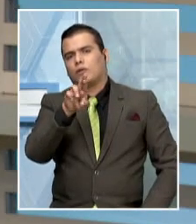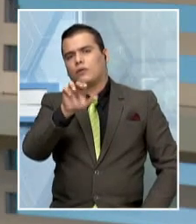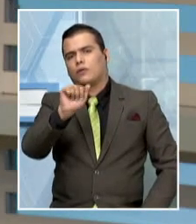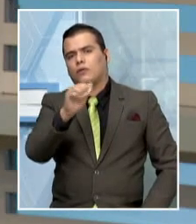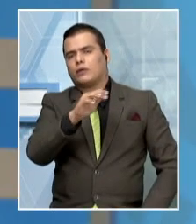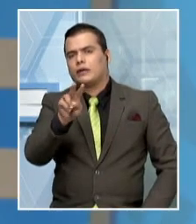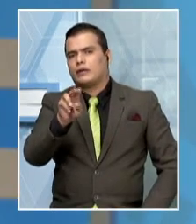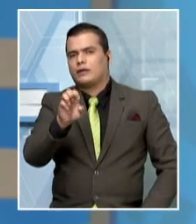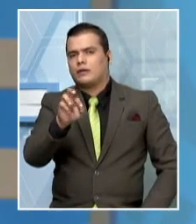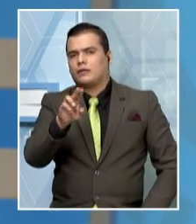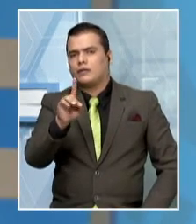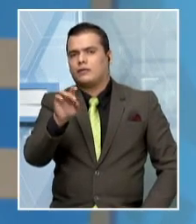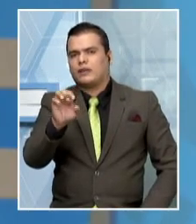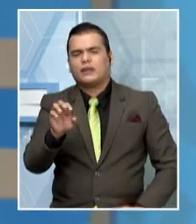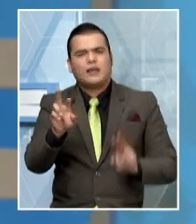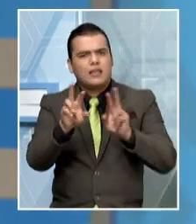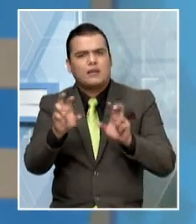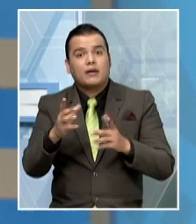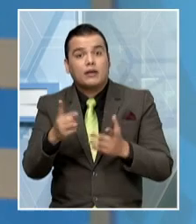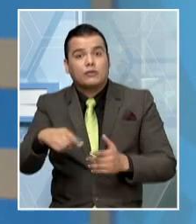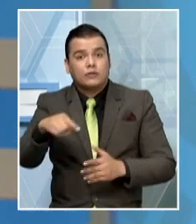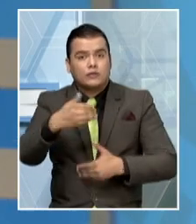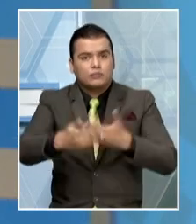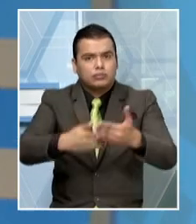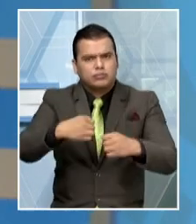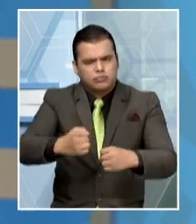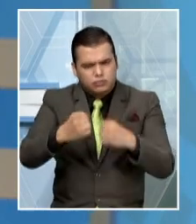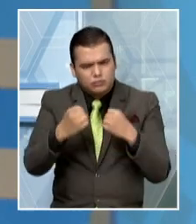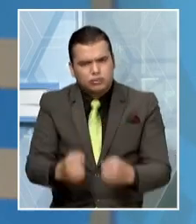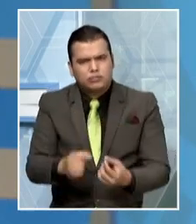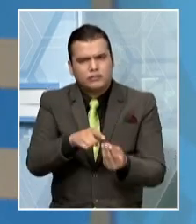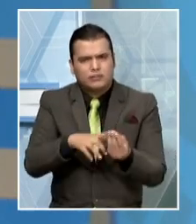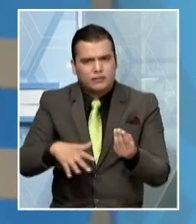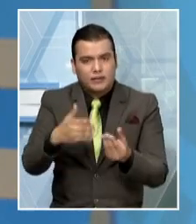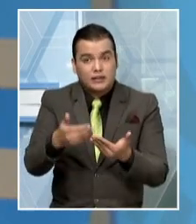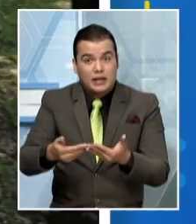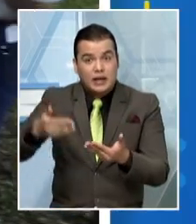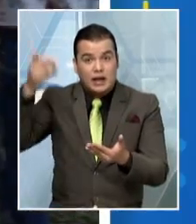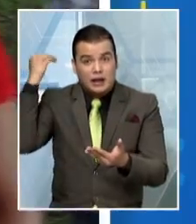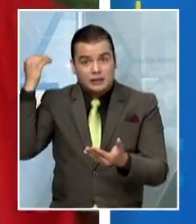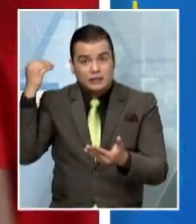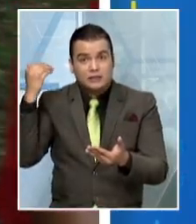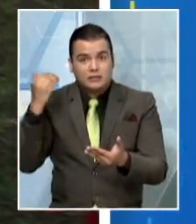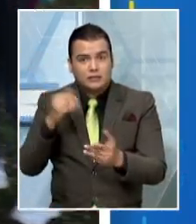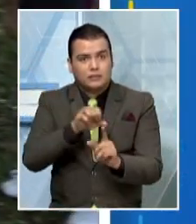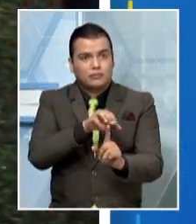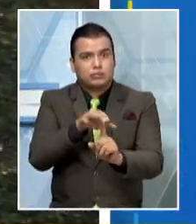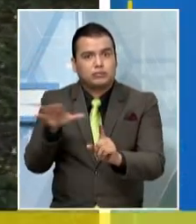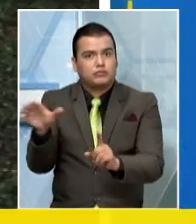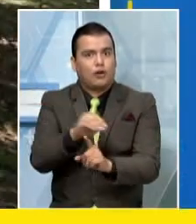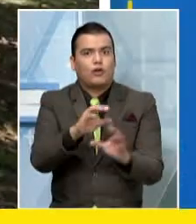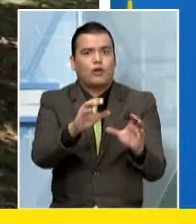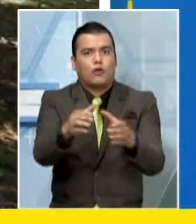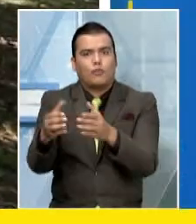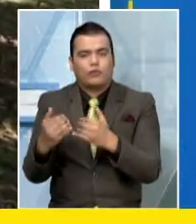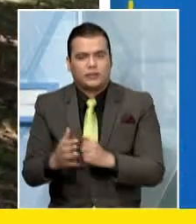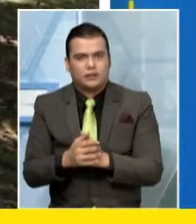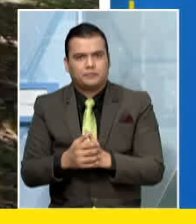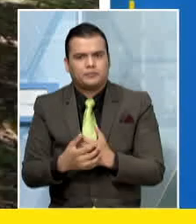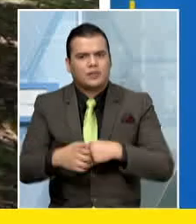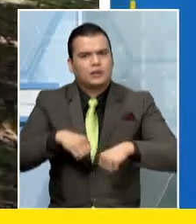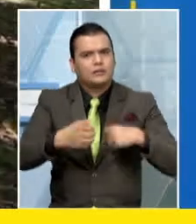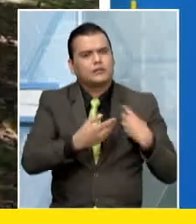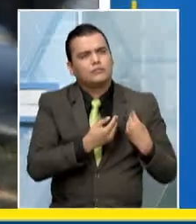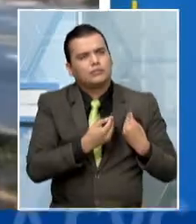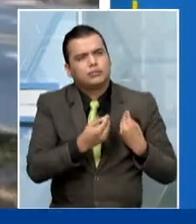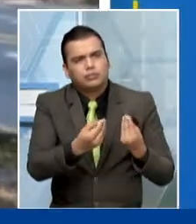en cálido en diciembre la iniciativa llegó a las 22 comunas de la ciudad por medio de recorridos a actividades lúdicas y